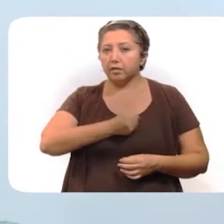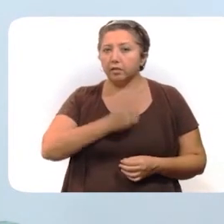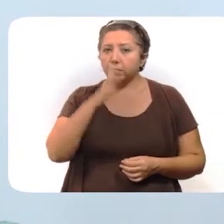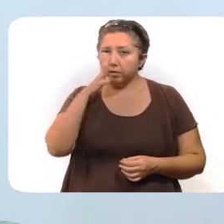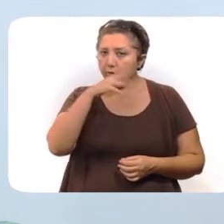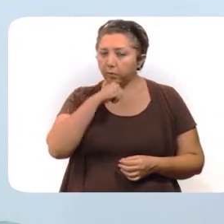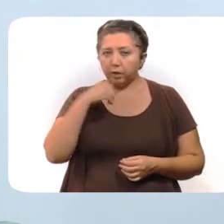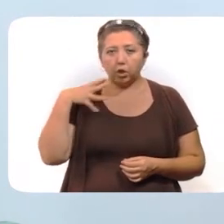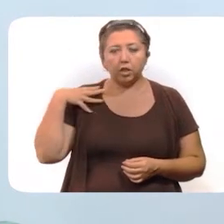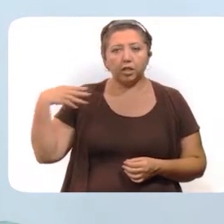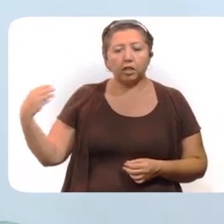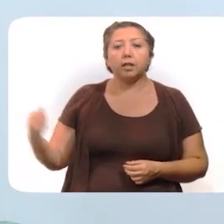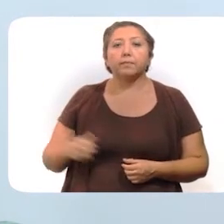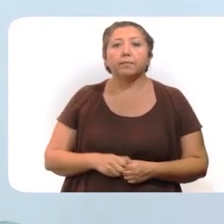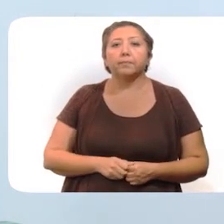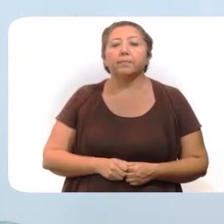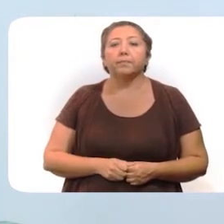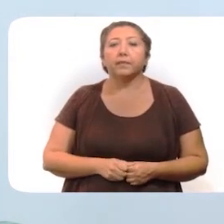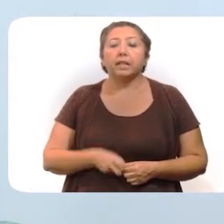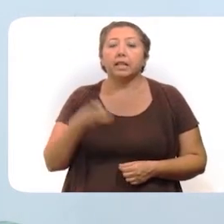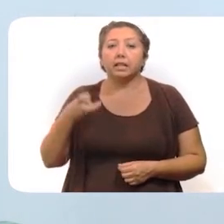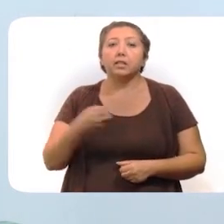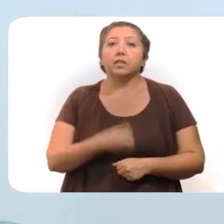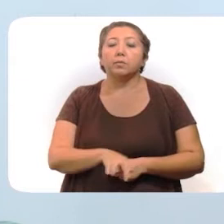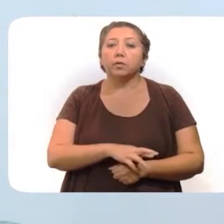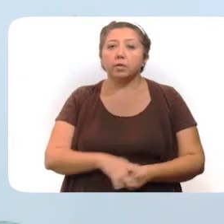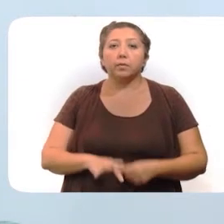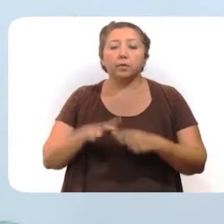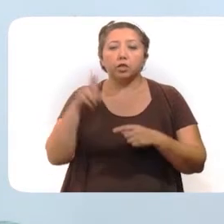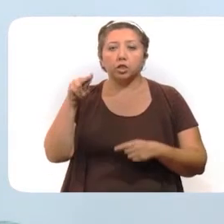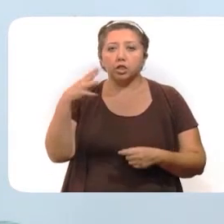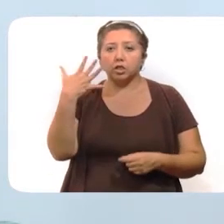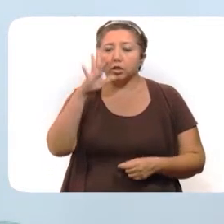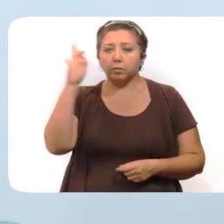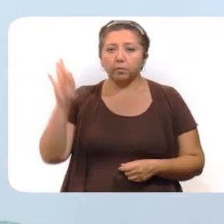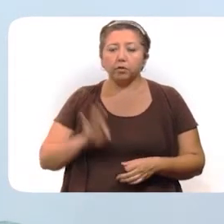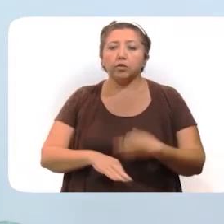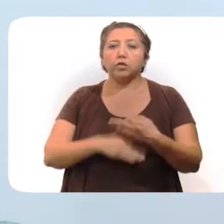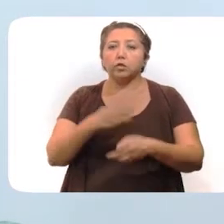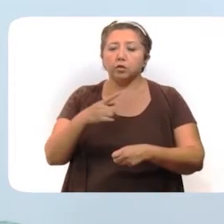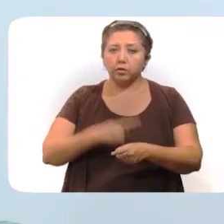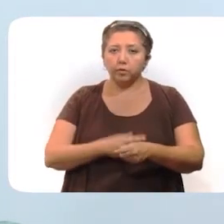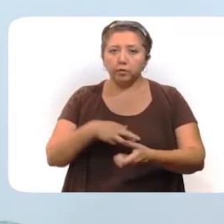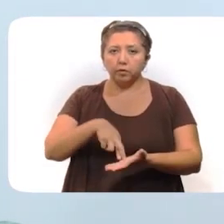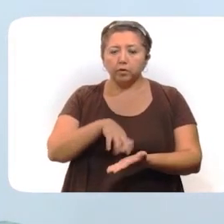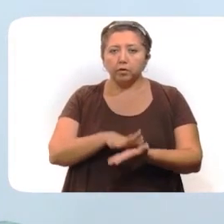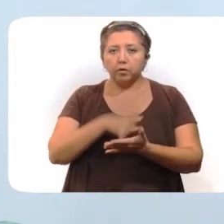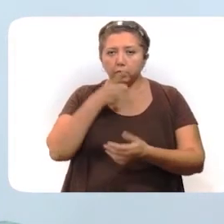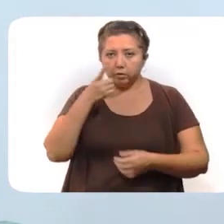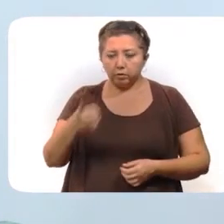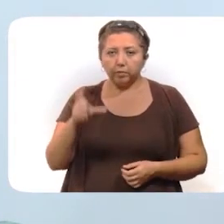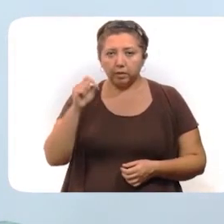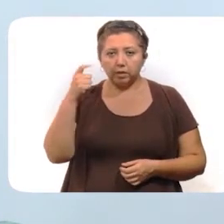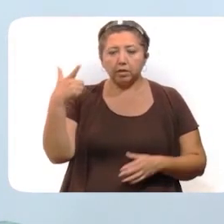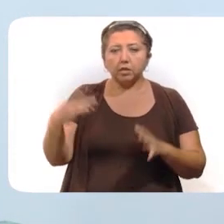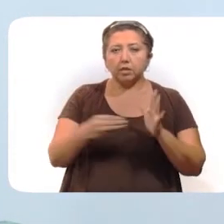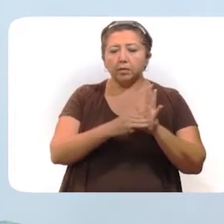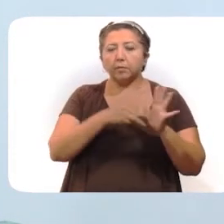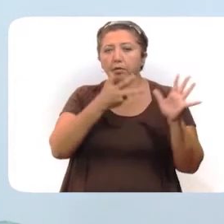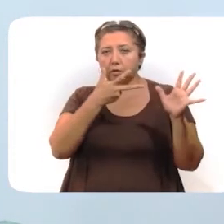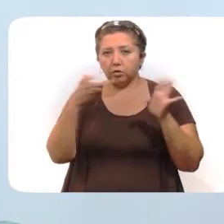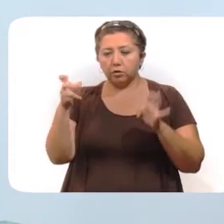no presentan síntomas ni pueden contagiar. Esta cifra representa el 85% del total de contagios registrados que son 27